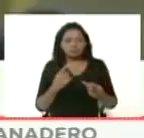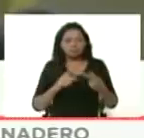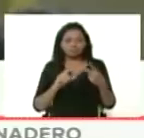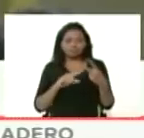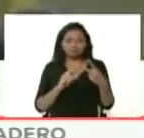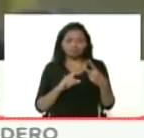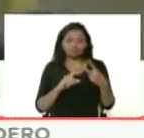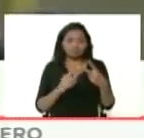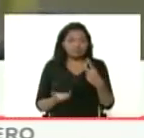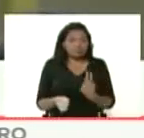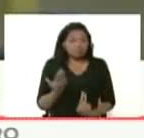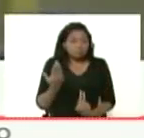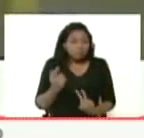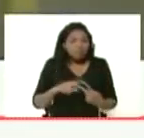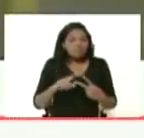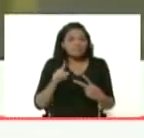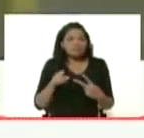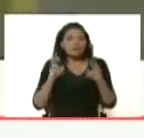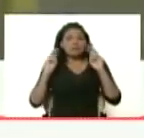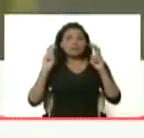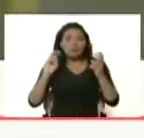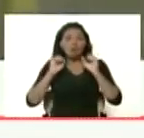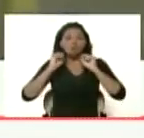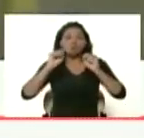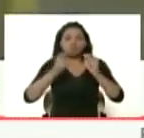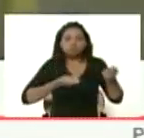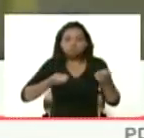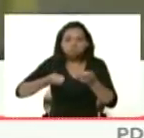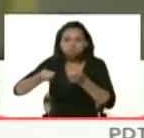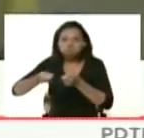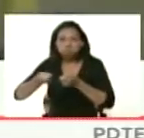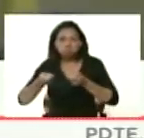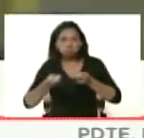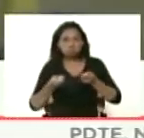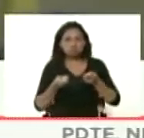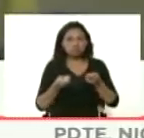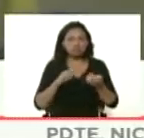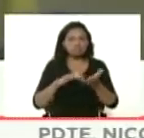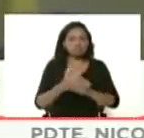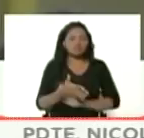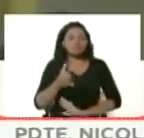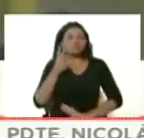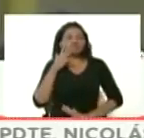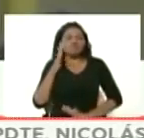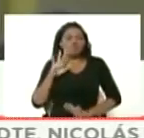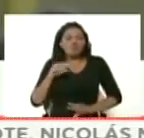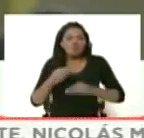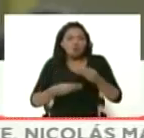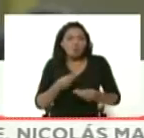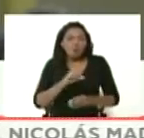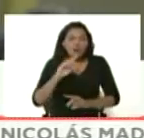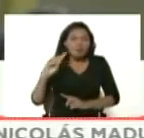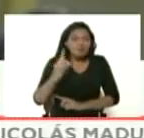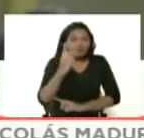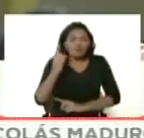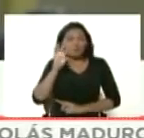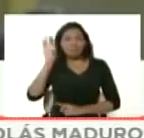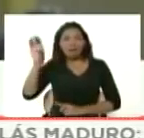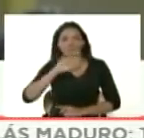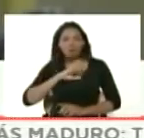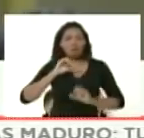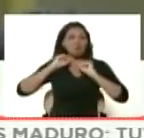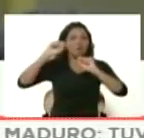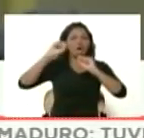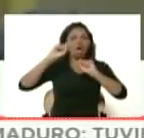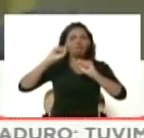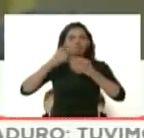segundo punto importante es el tema de lograr controlar la aftosa. No es posible que el único país de América que no ha logrado